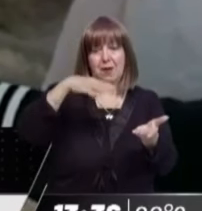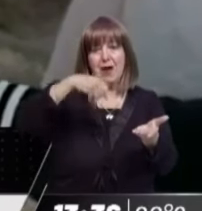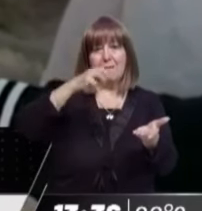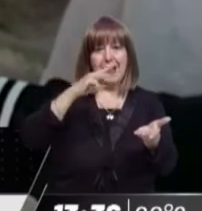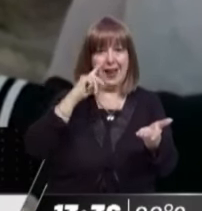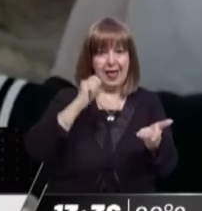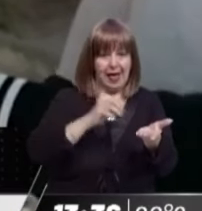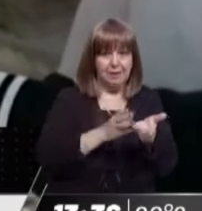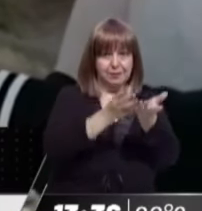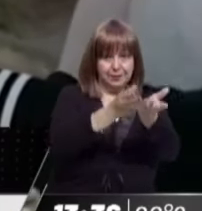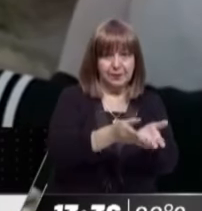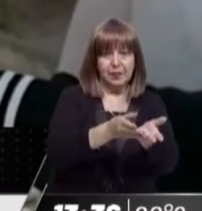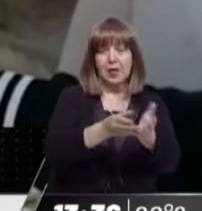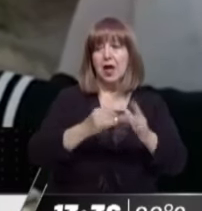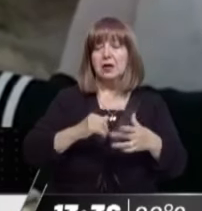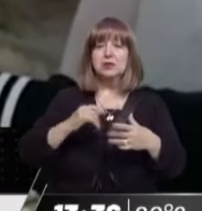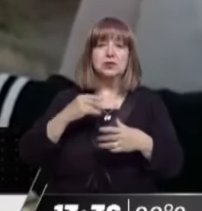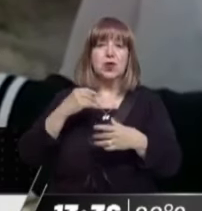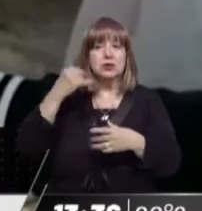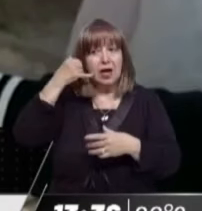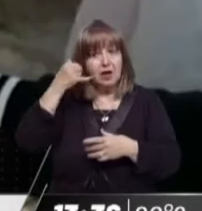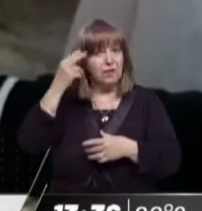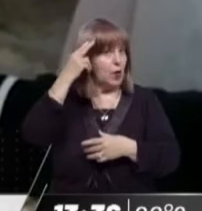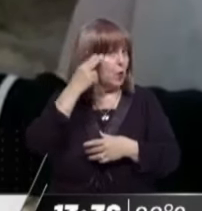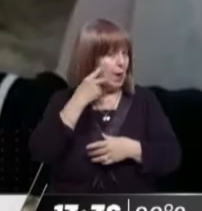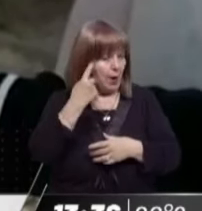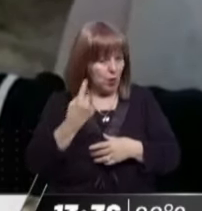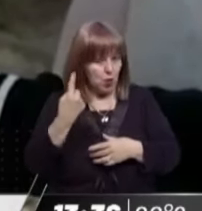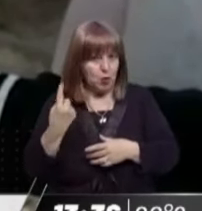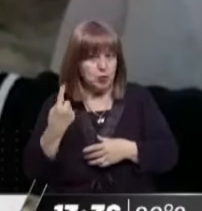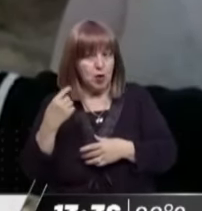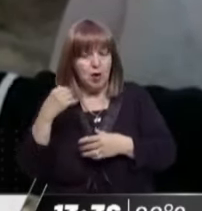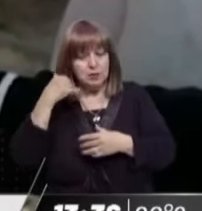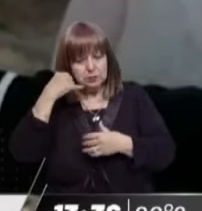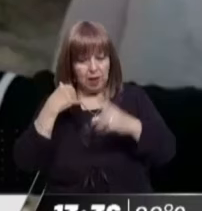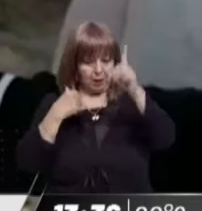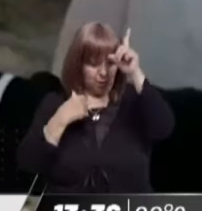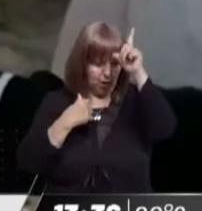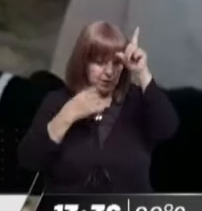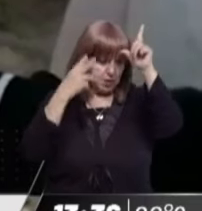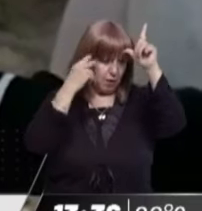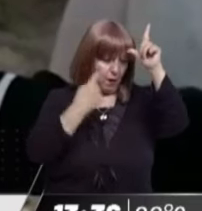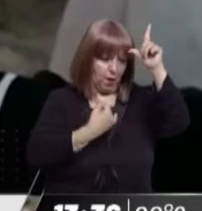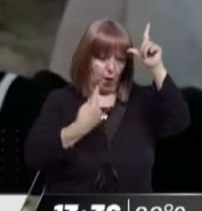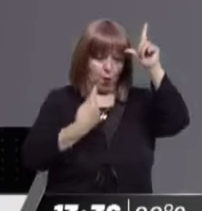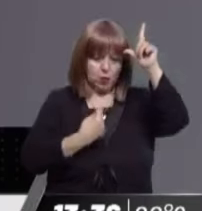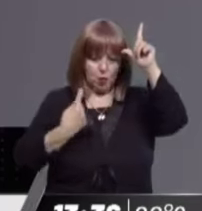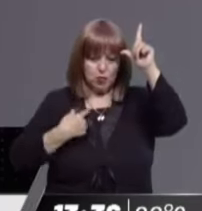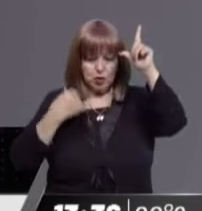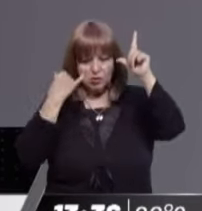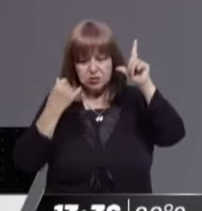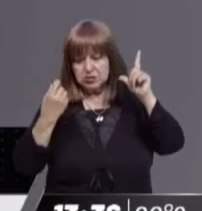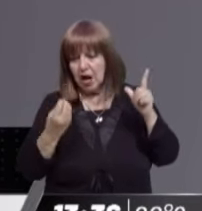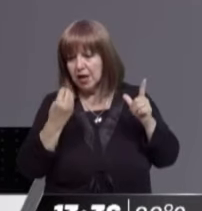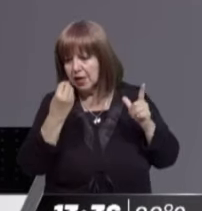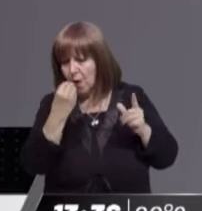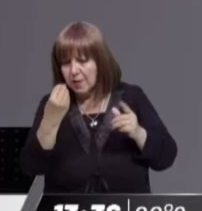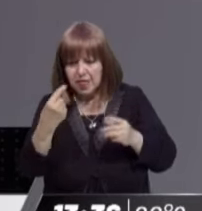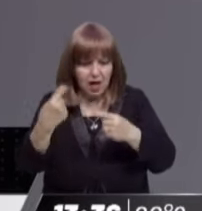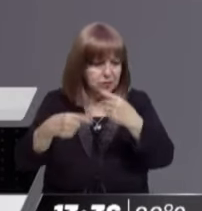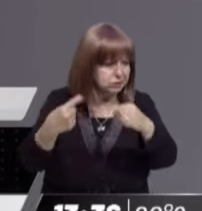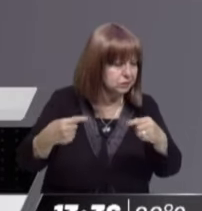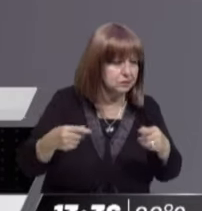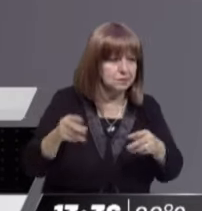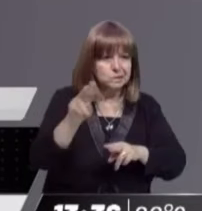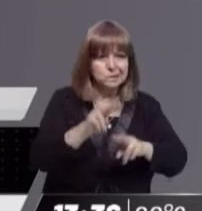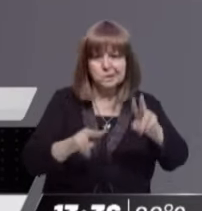a hacer la denuncia, o sea, llamar al 911 para alertar que en la zona habían tirado. No sabíamos qué aún,